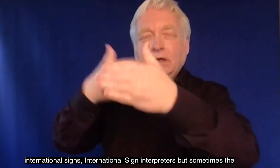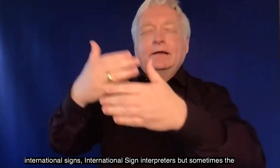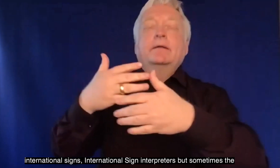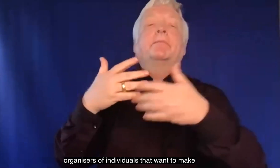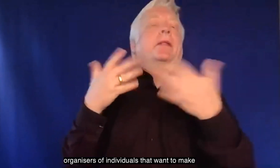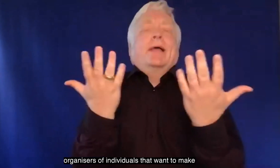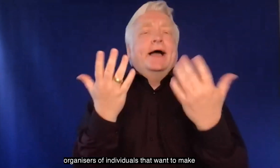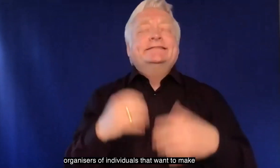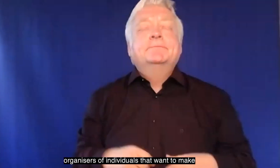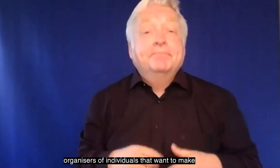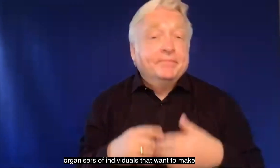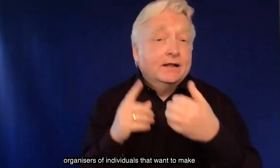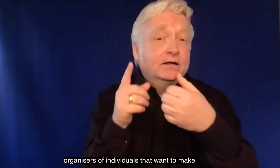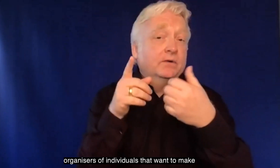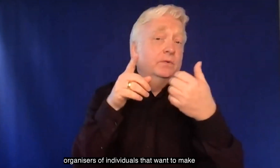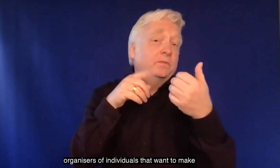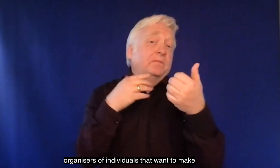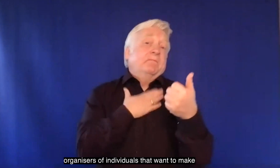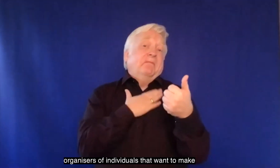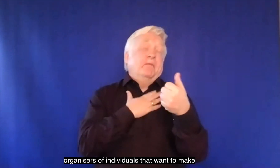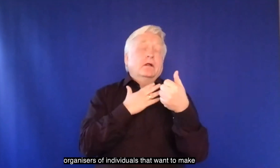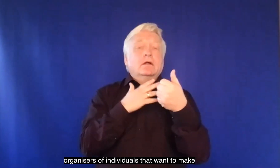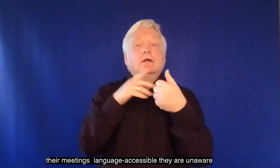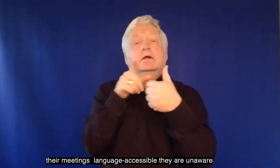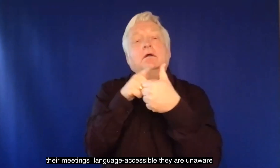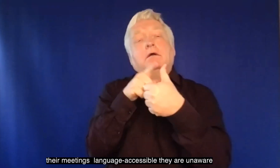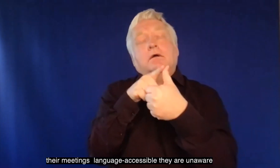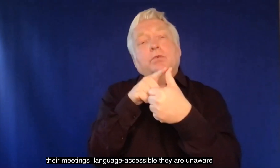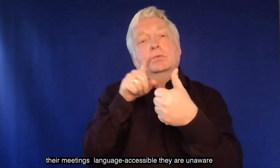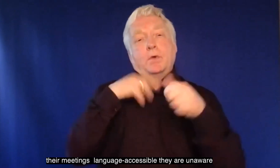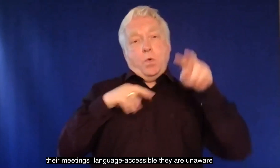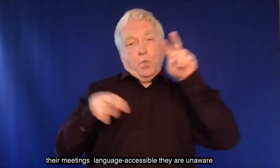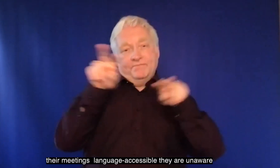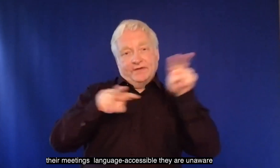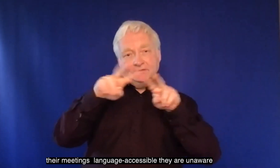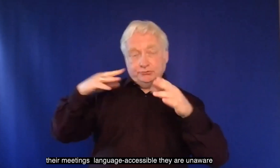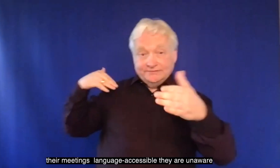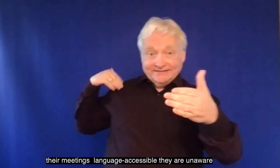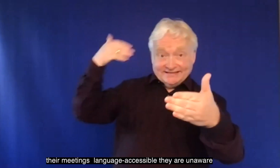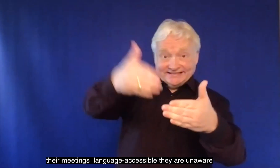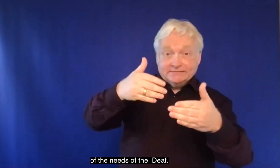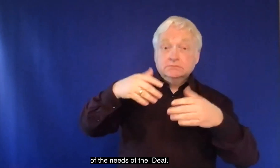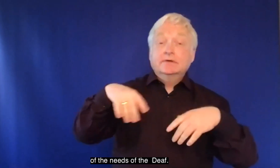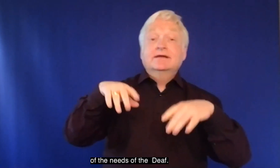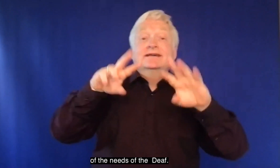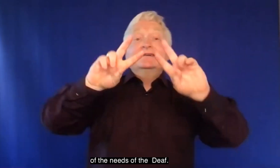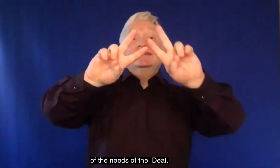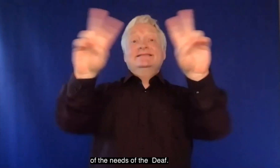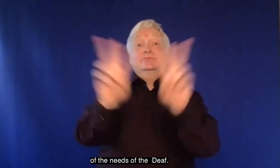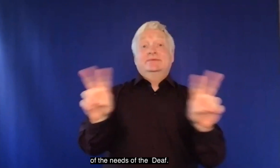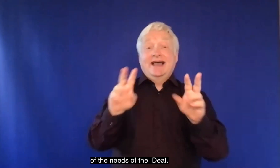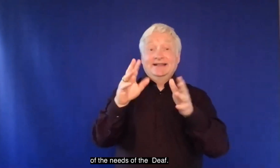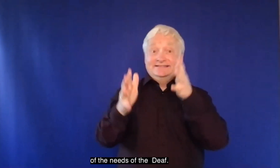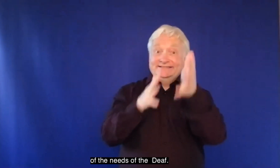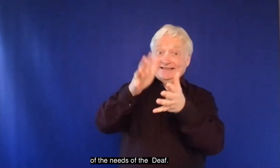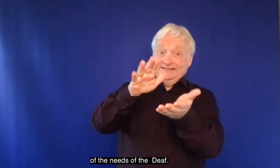sordo. Entonces, me parece también importante poner de relevancia a las lenguas de signos nacionales, obviamente, y las